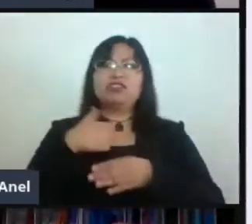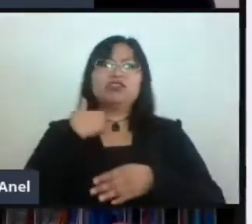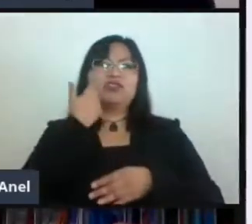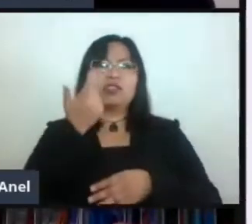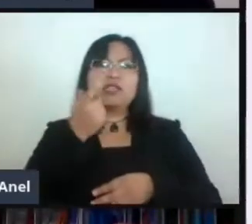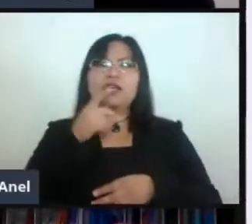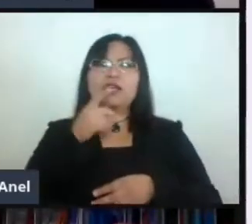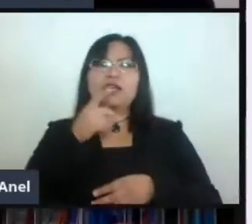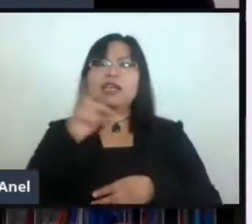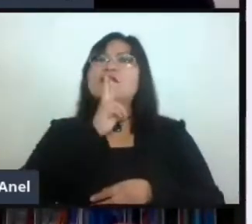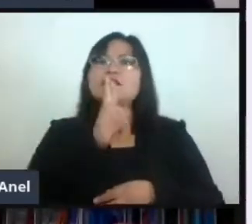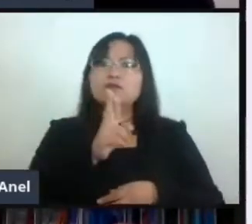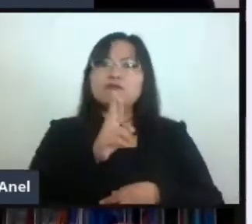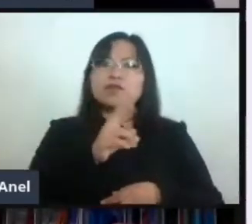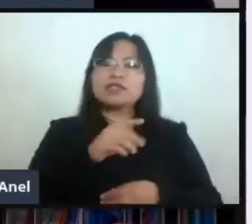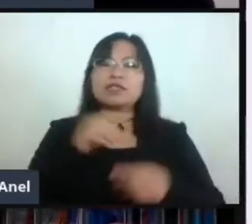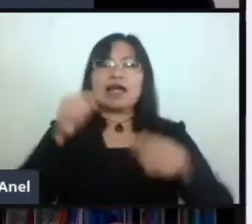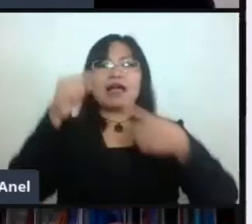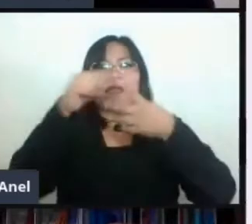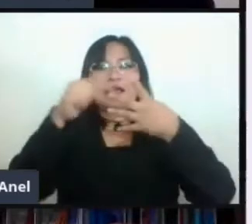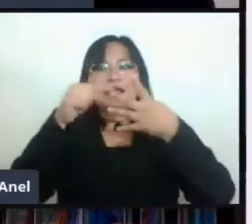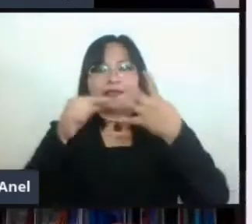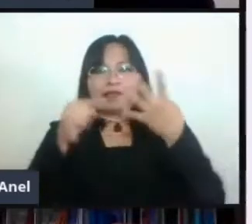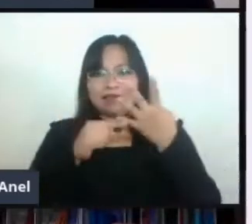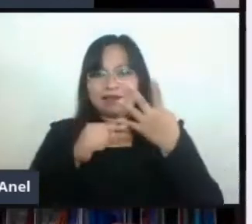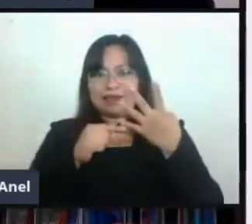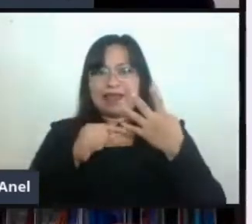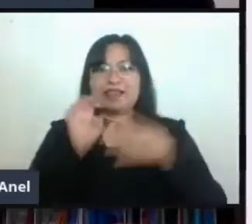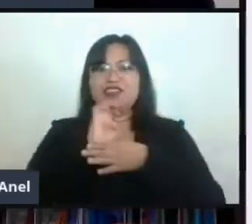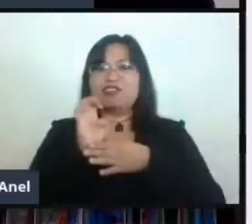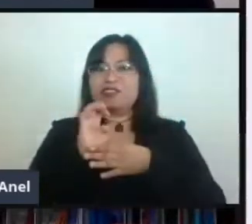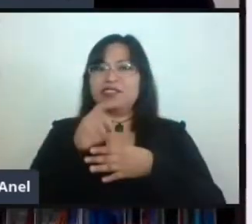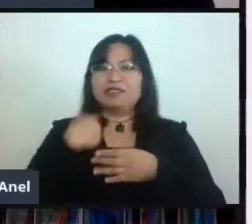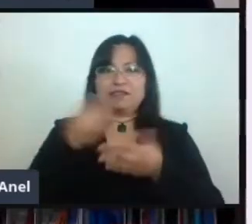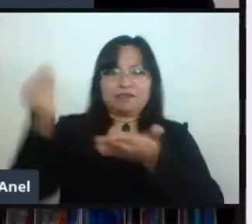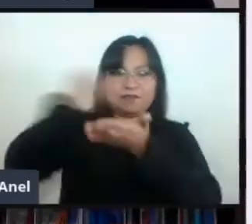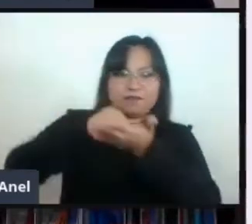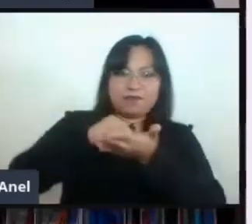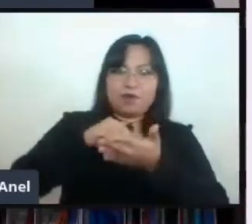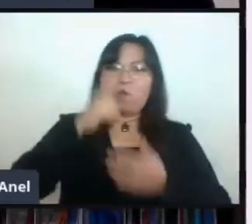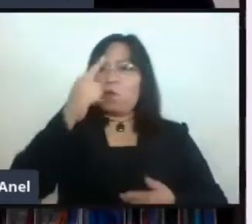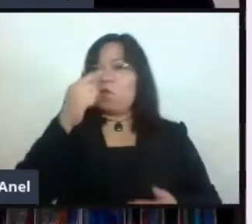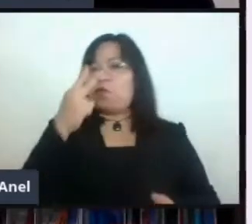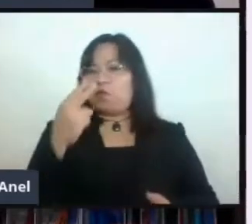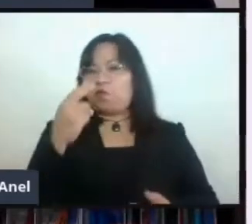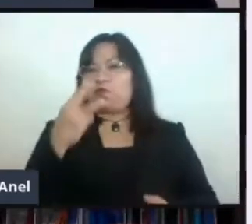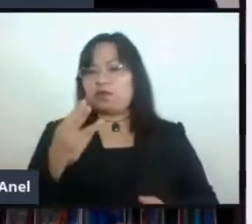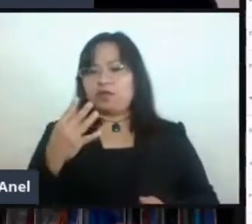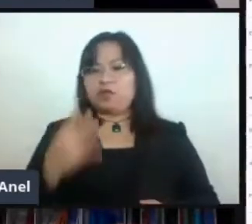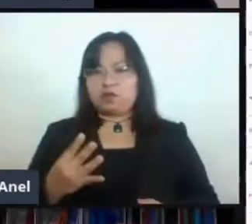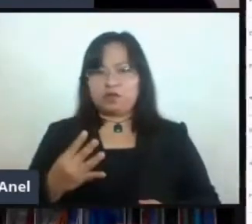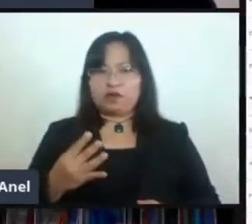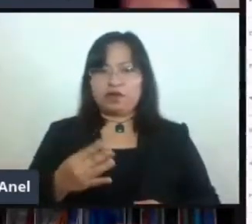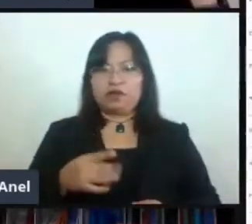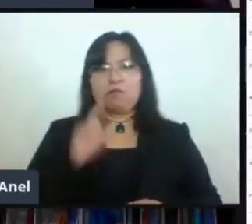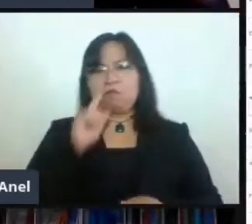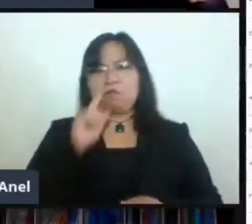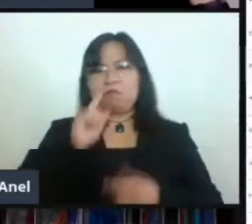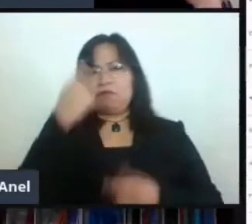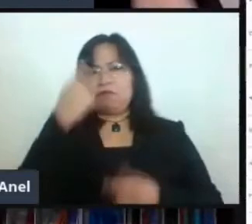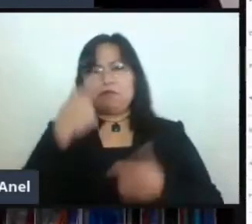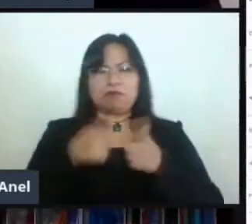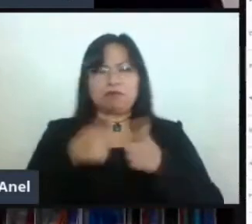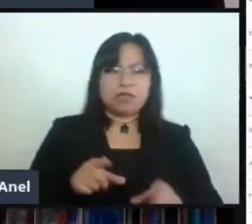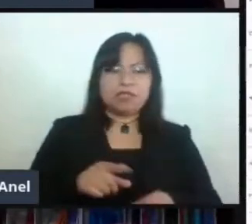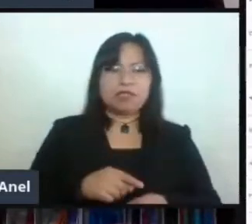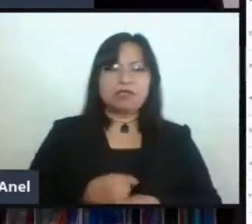opción múltiple, en donde solamente una respuesta es la correcta. Entonces, algo muy bonito que les va a gustar a los